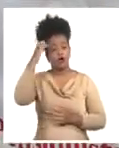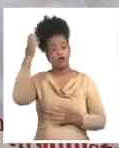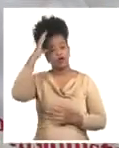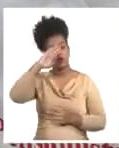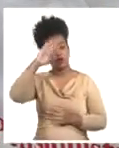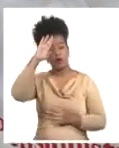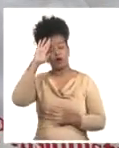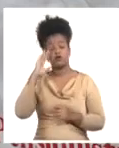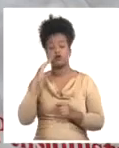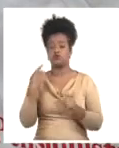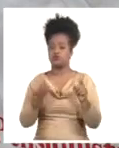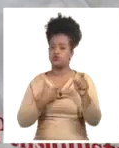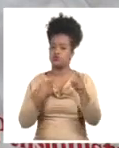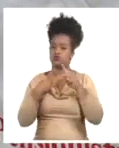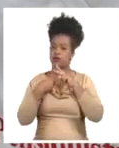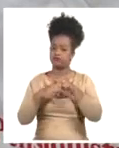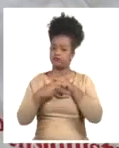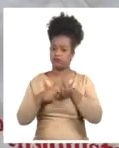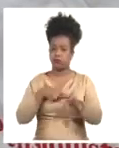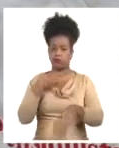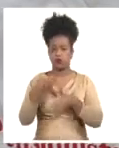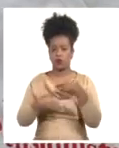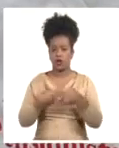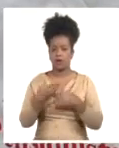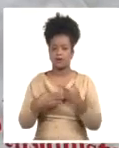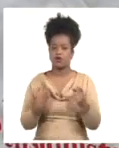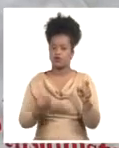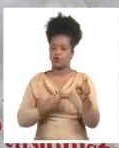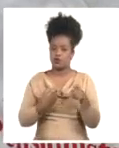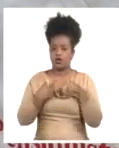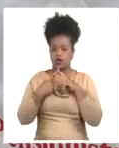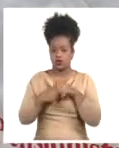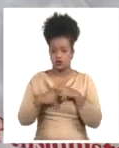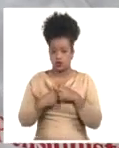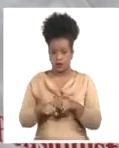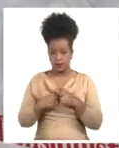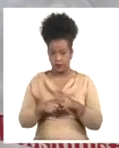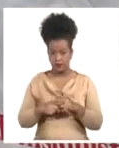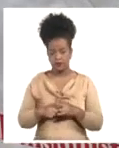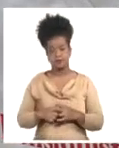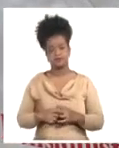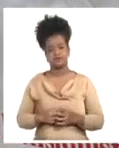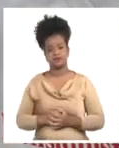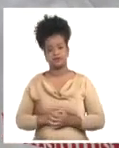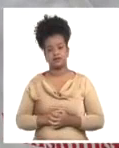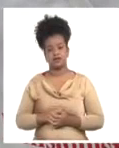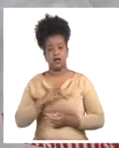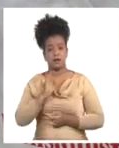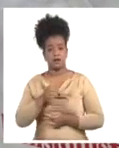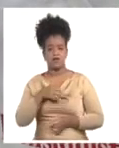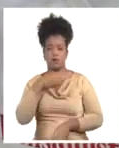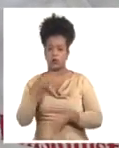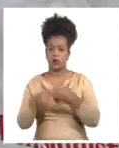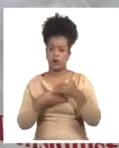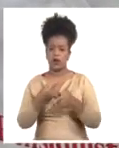de resolver los problemas y enfrentar los problemas que tiene el adulto